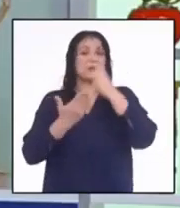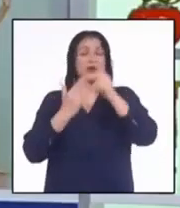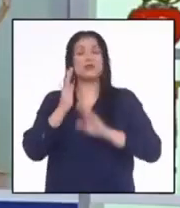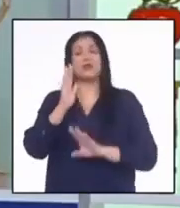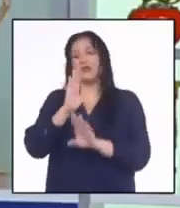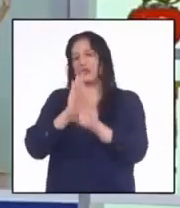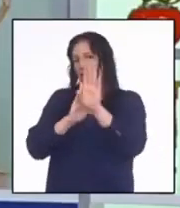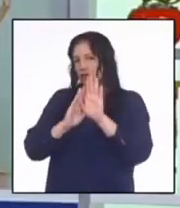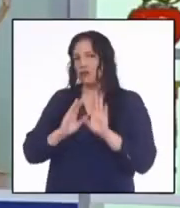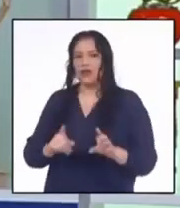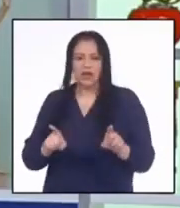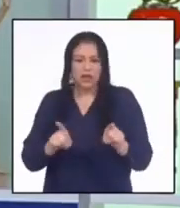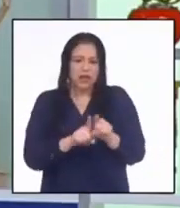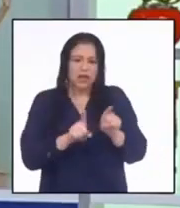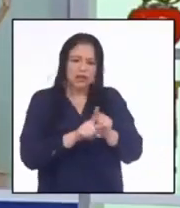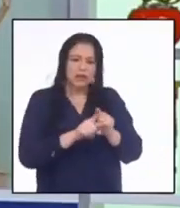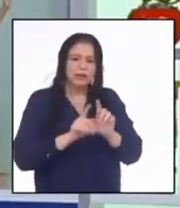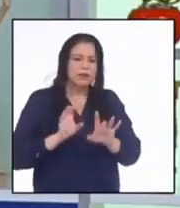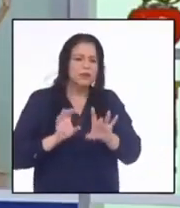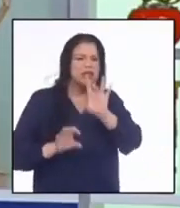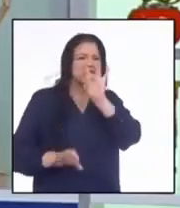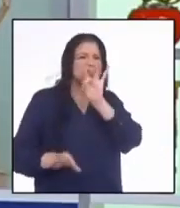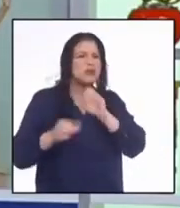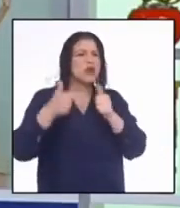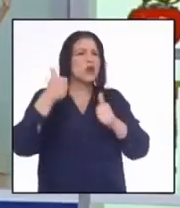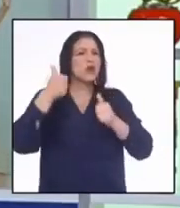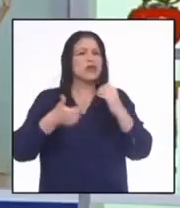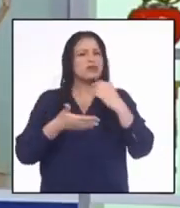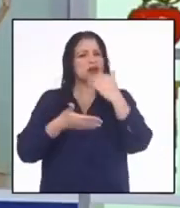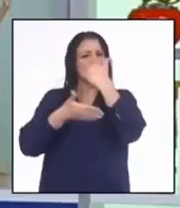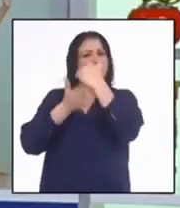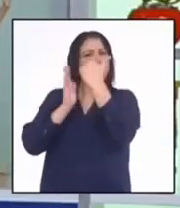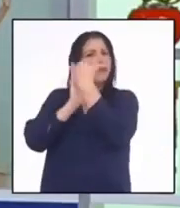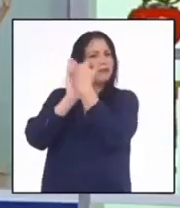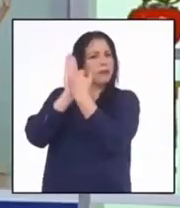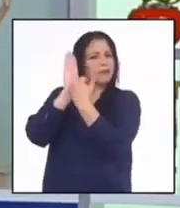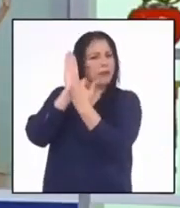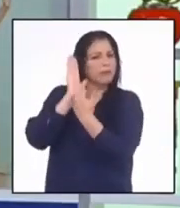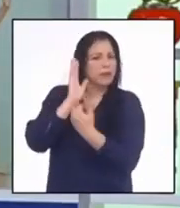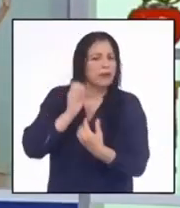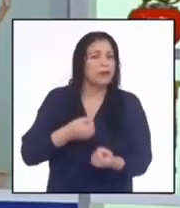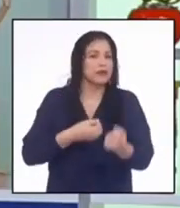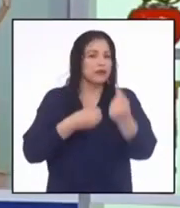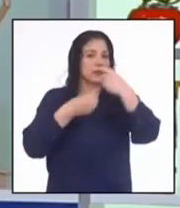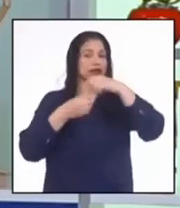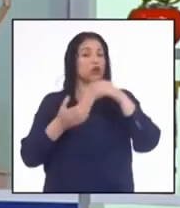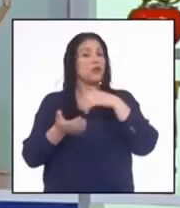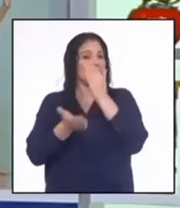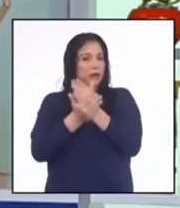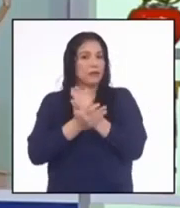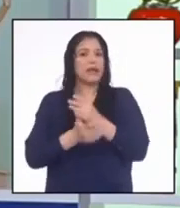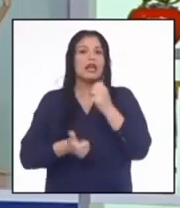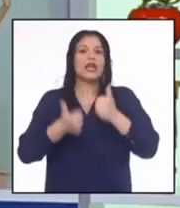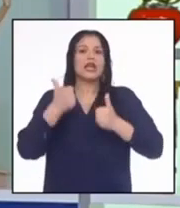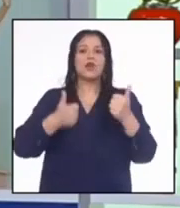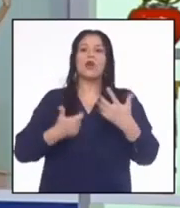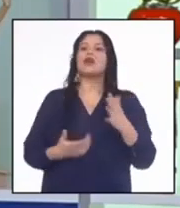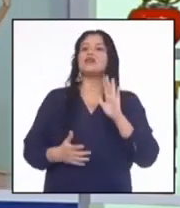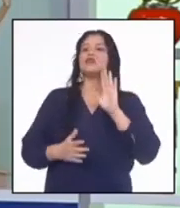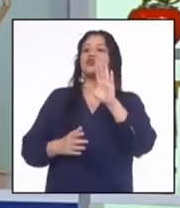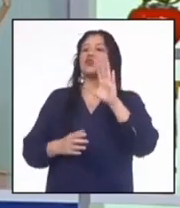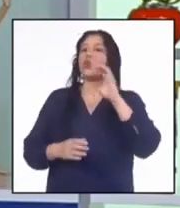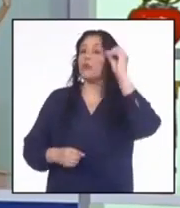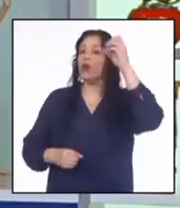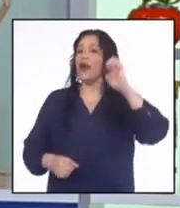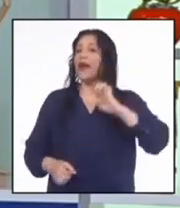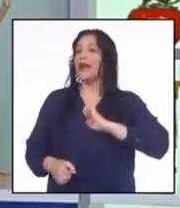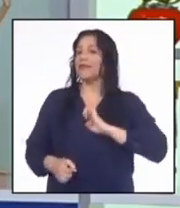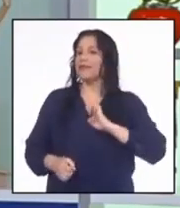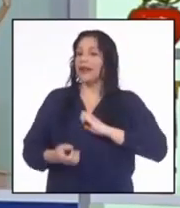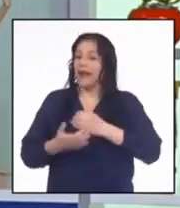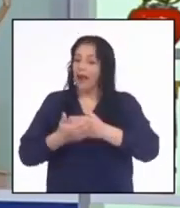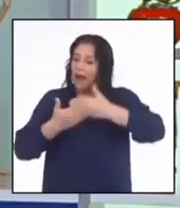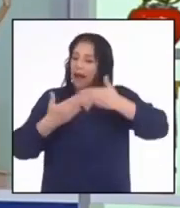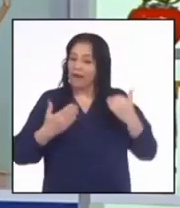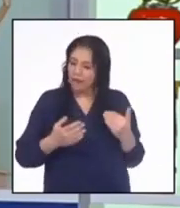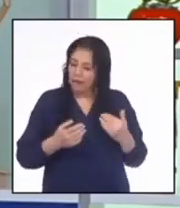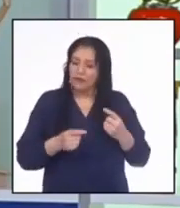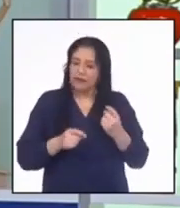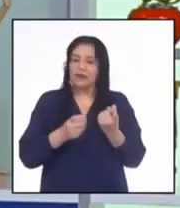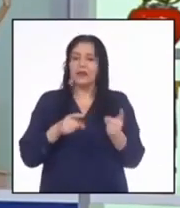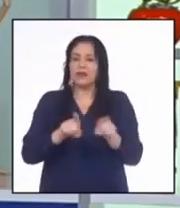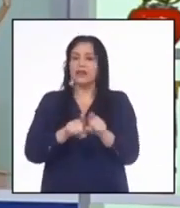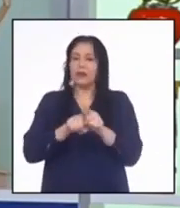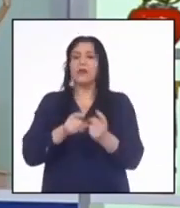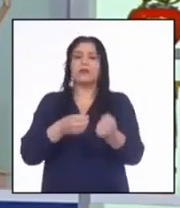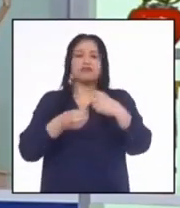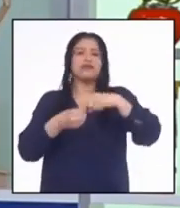desarrollo. Asimismo, hemos identificado las dimensiones que abarca y conocido las posiciones éticas que se argumentan antes y durante el